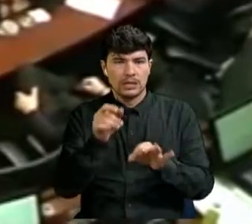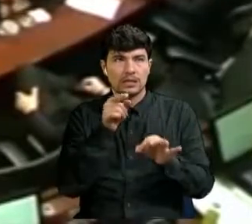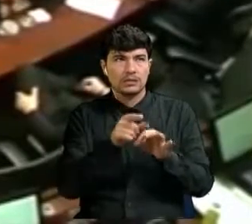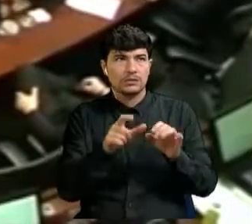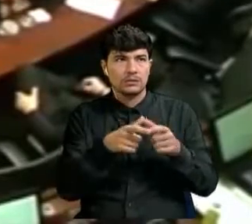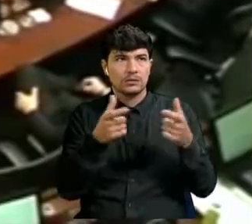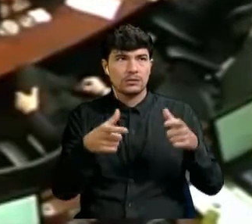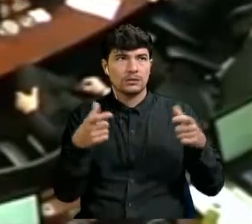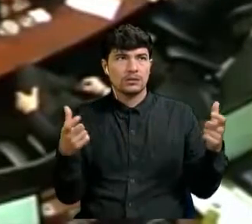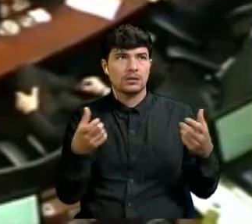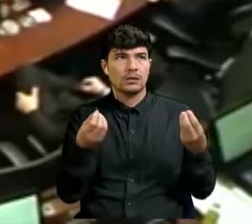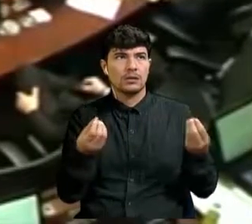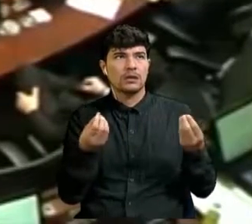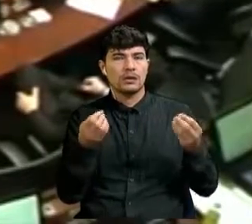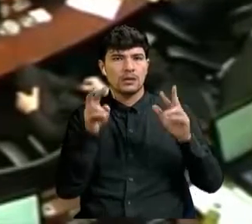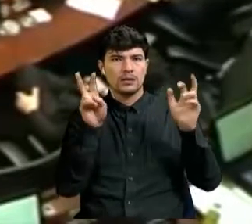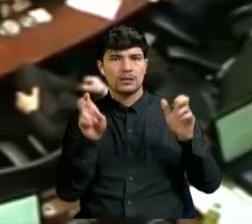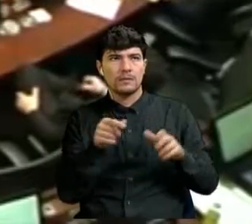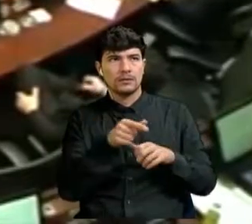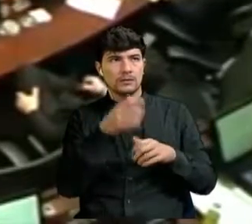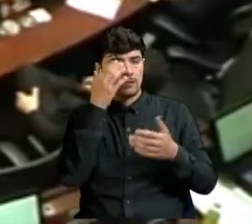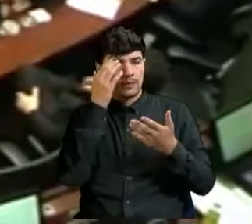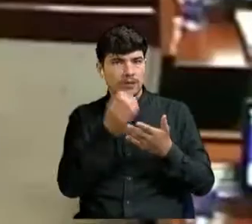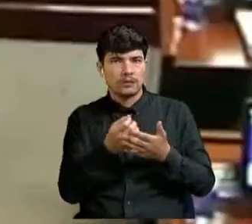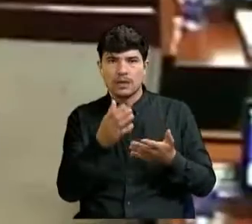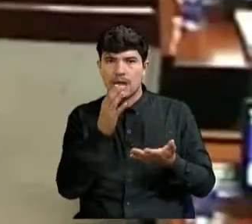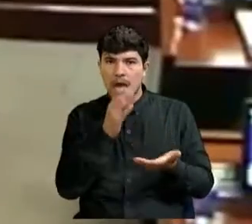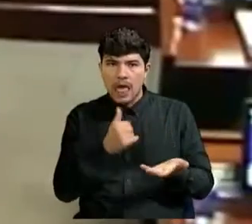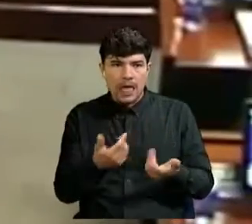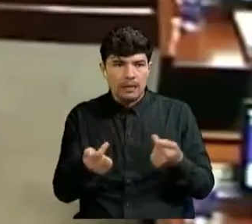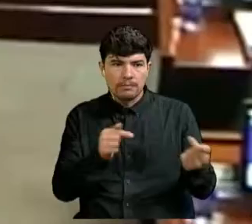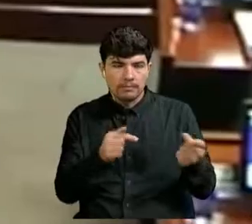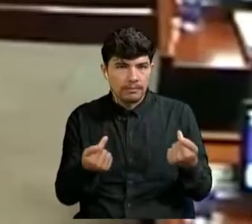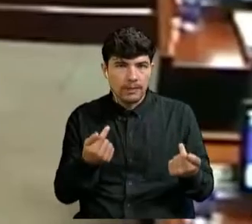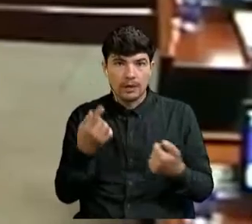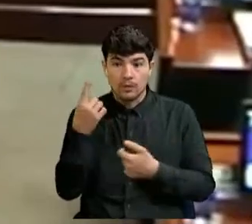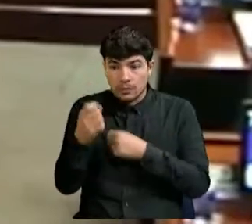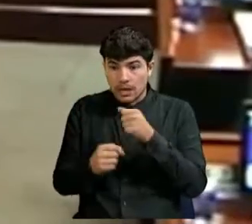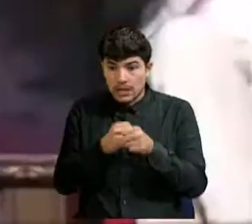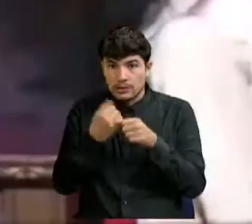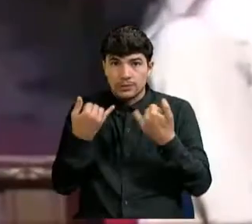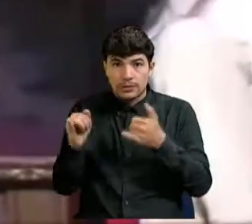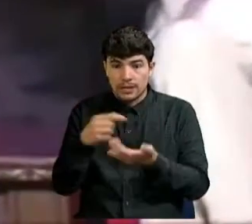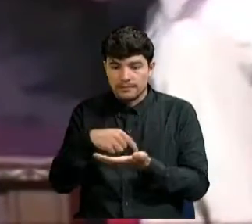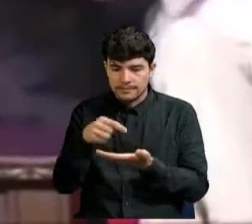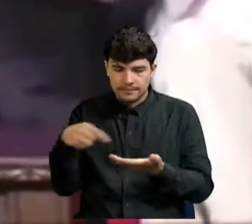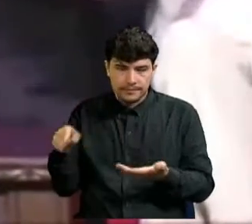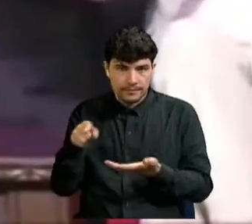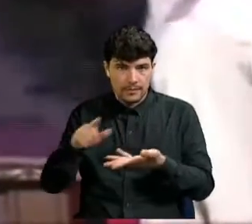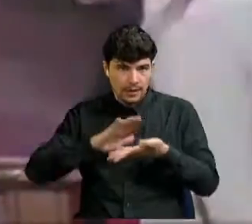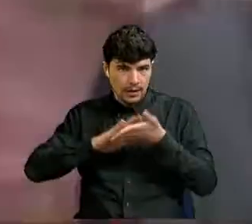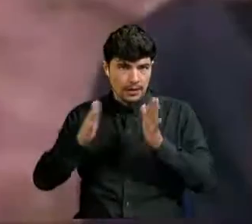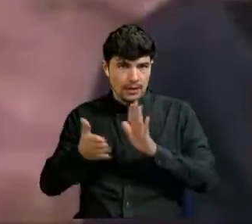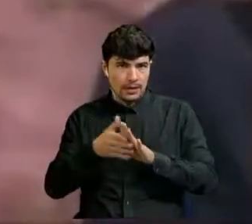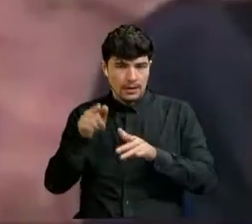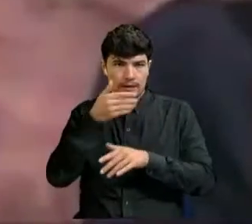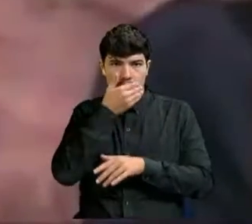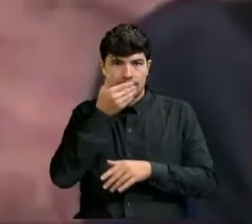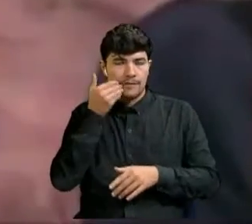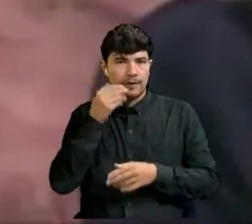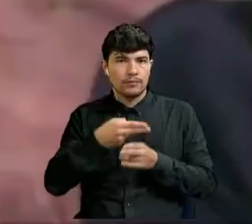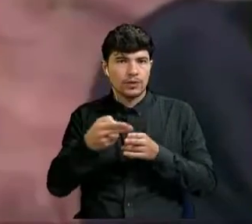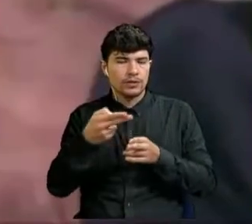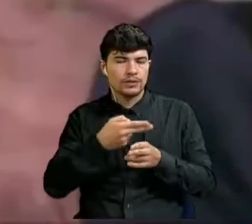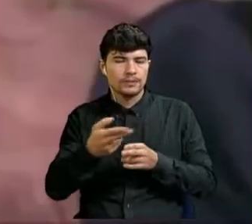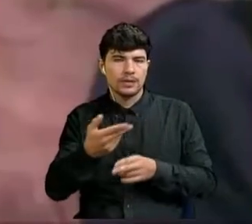de la República frente a una posición que no da tregua. A un año firmado el acuerdo de paz con las FARC a puertas de